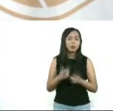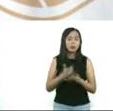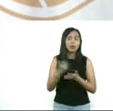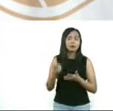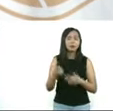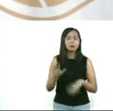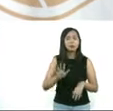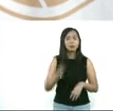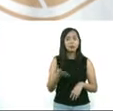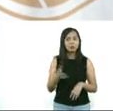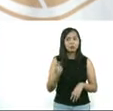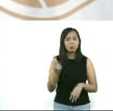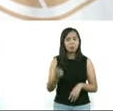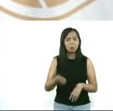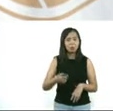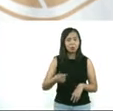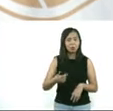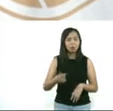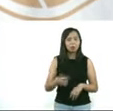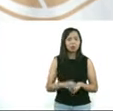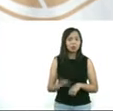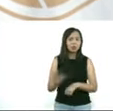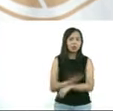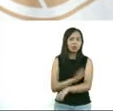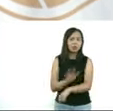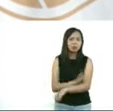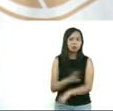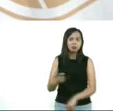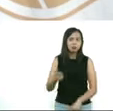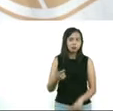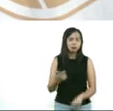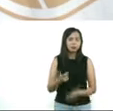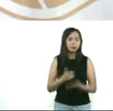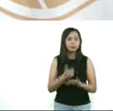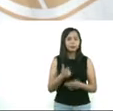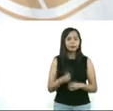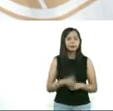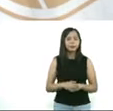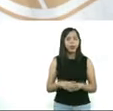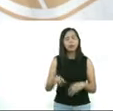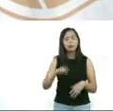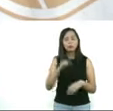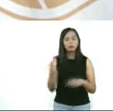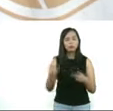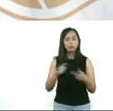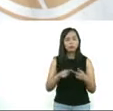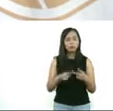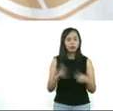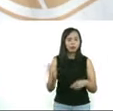y pagando muy poco por la electricidad. A ver la que sigue.